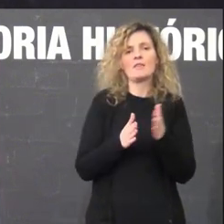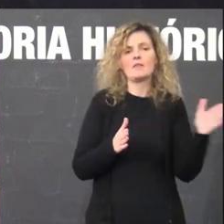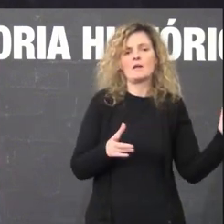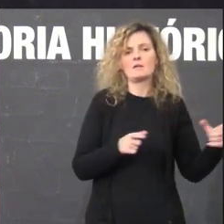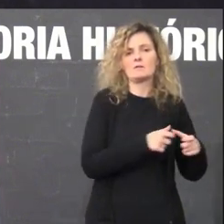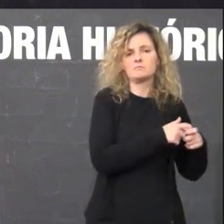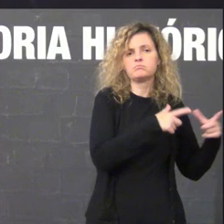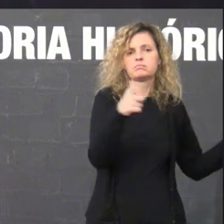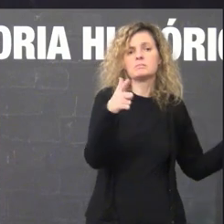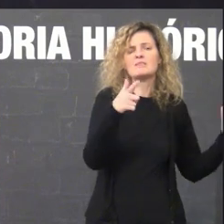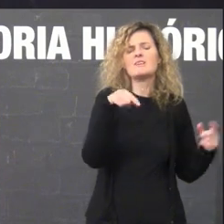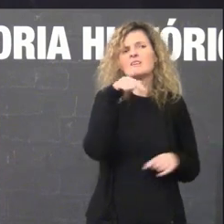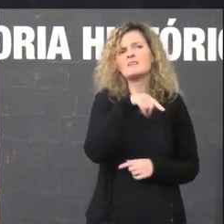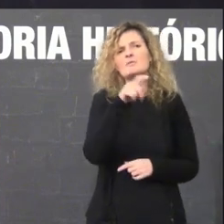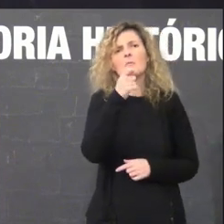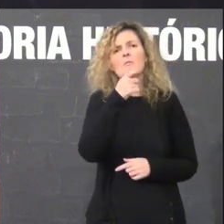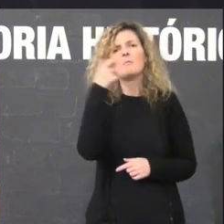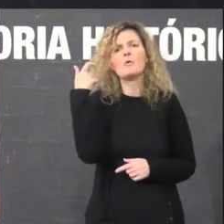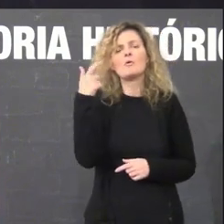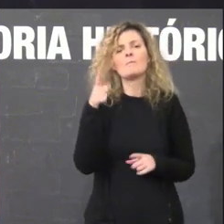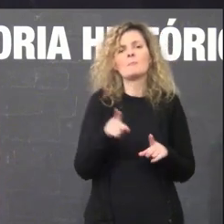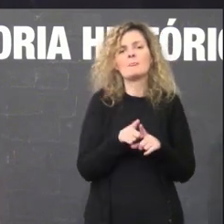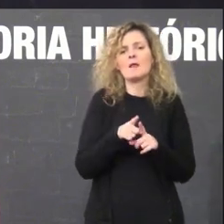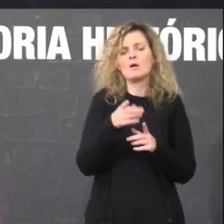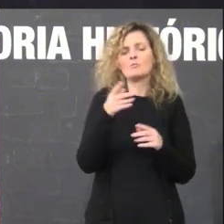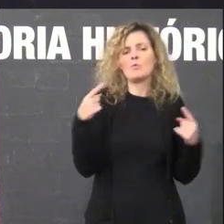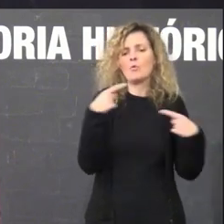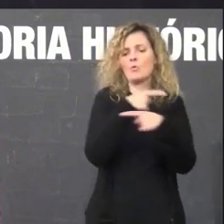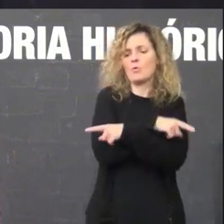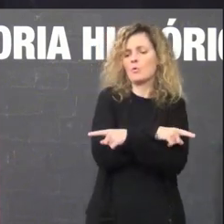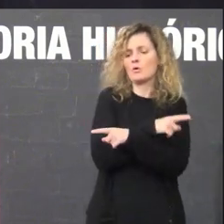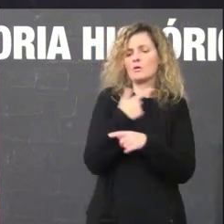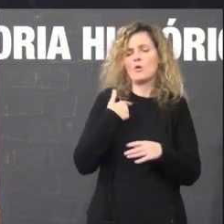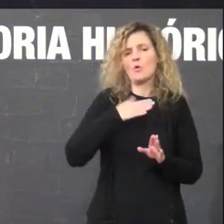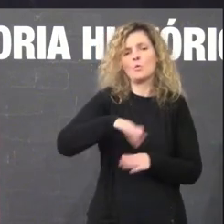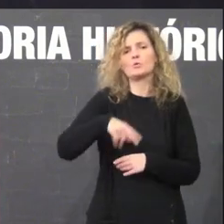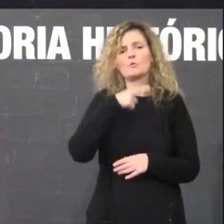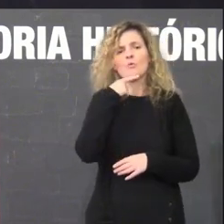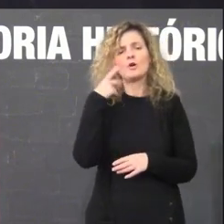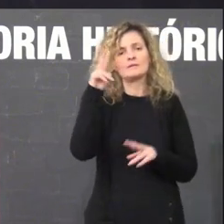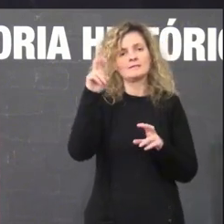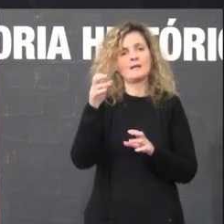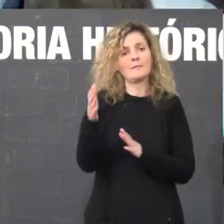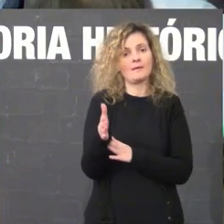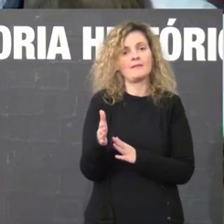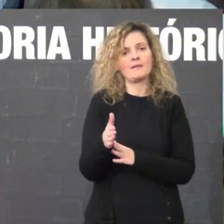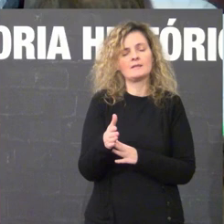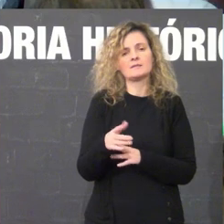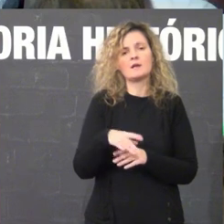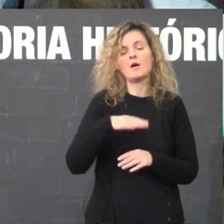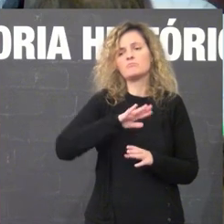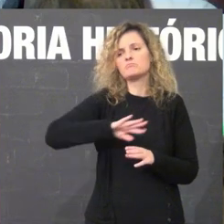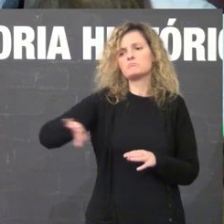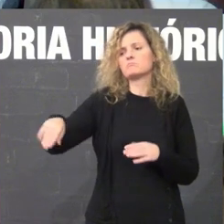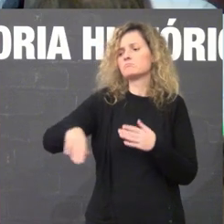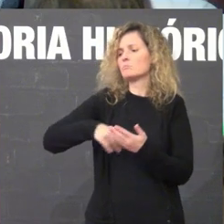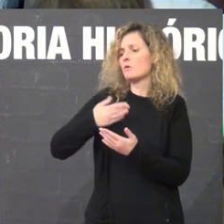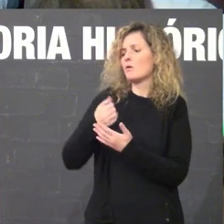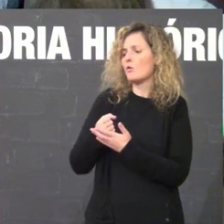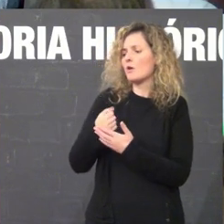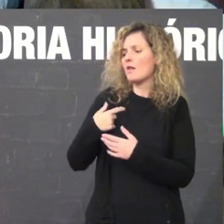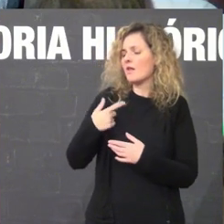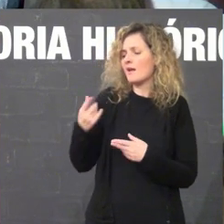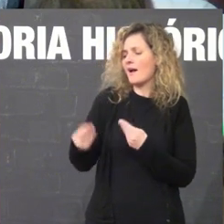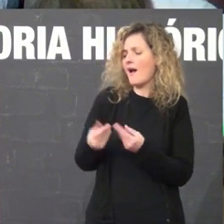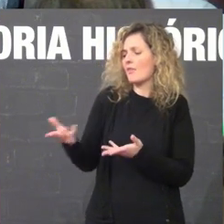y es un poco lo que en el lado contrario ha sucedido en los últimos años en la derecha la ultraderecha que está haciendo cuando